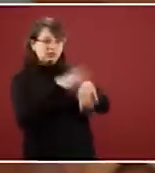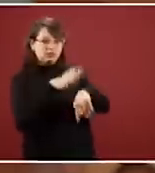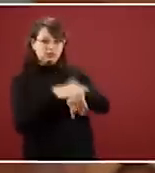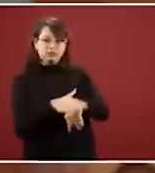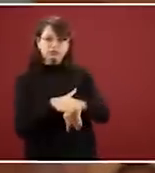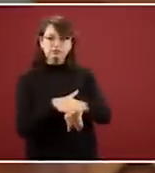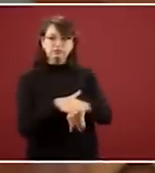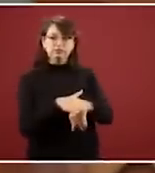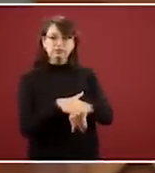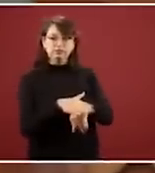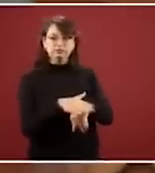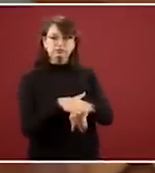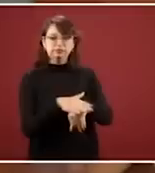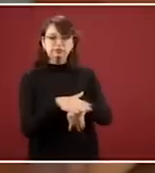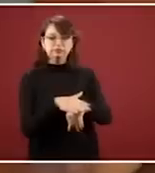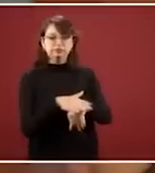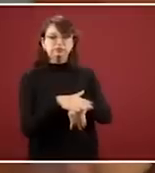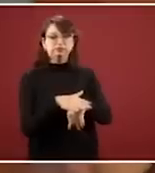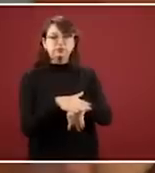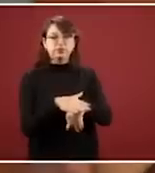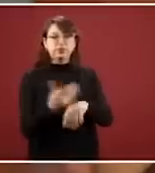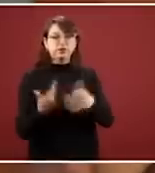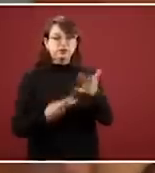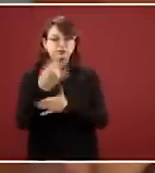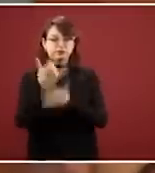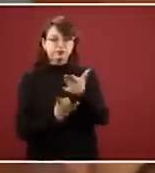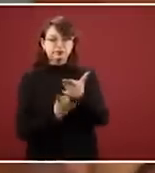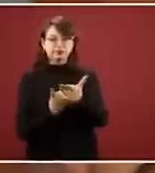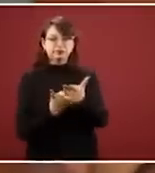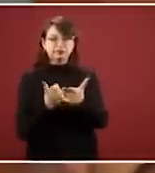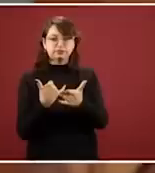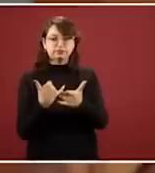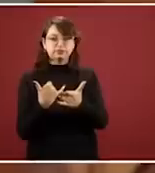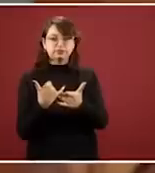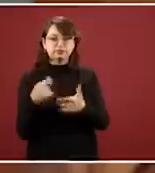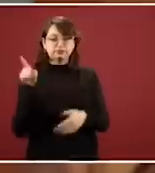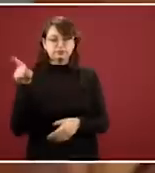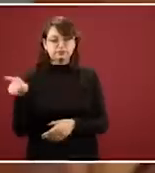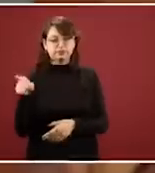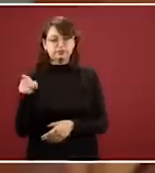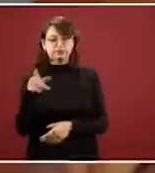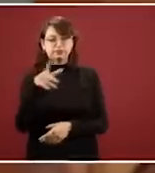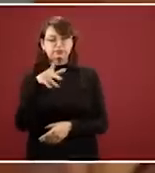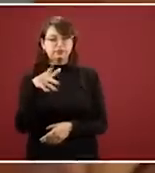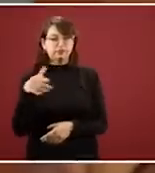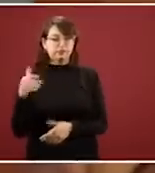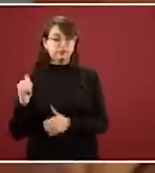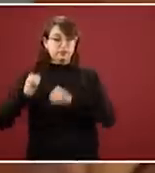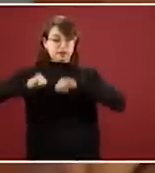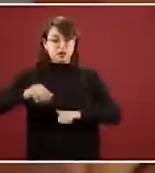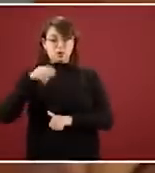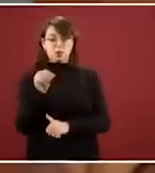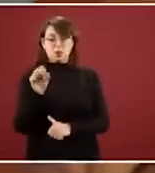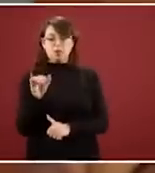llaman que quienes creen en este proyecto, decía el comandante Moisés, que